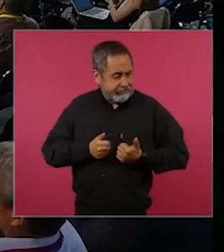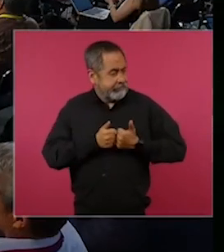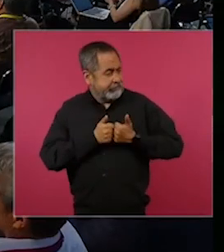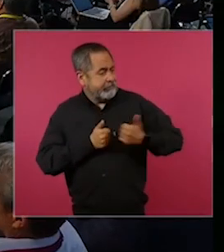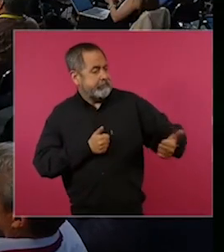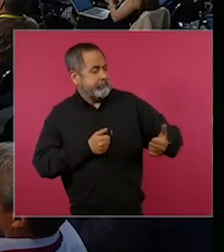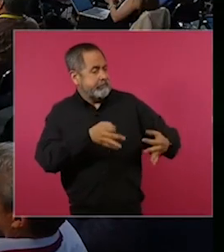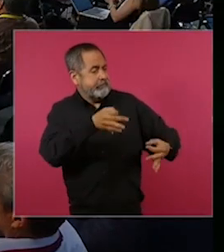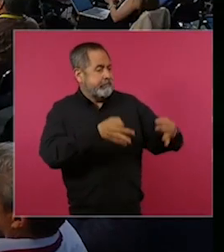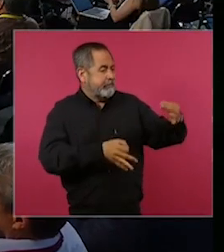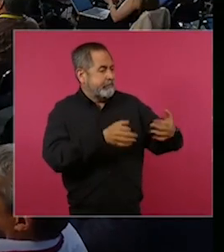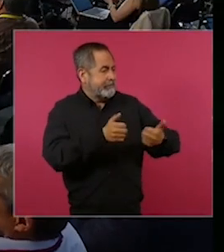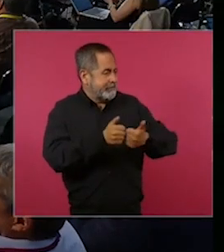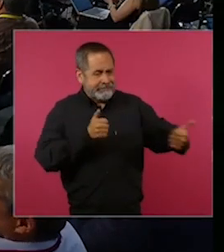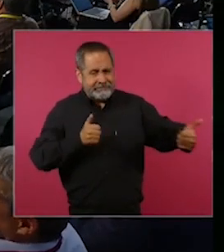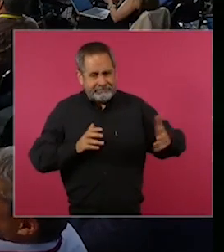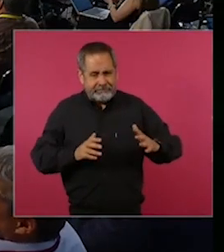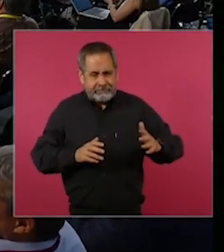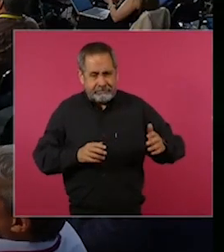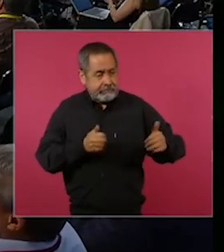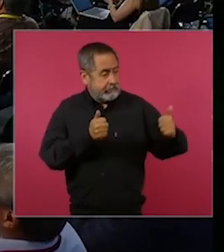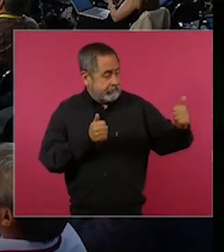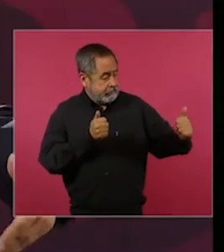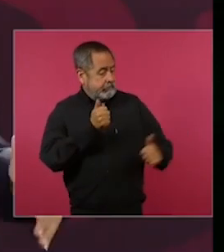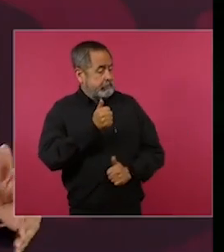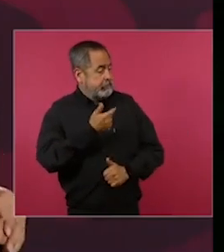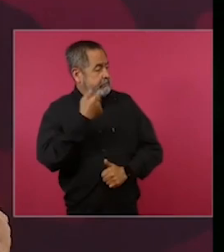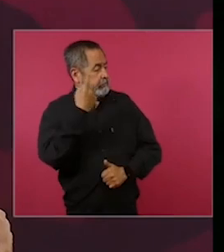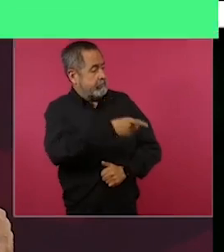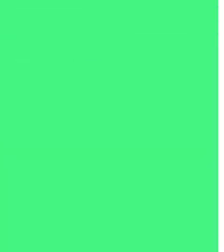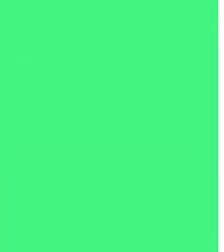órgano independiente a depender del Ejecutivo.